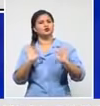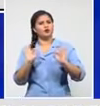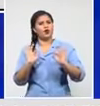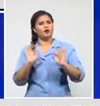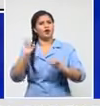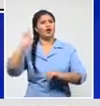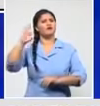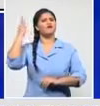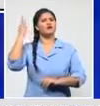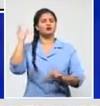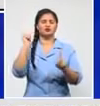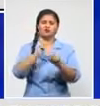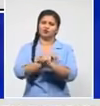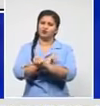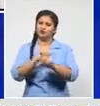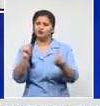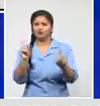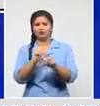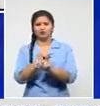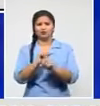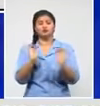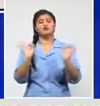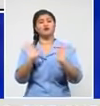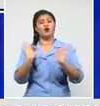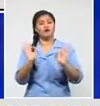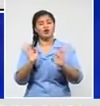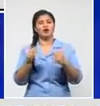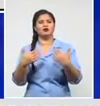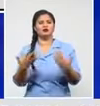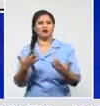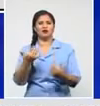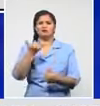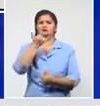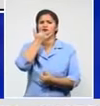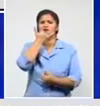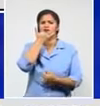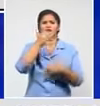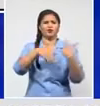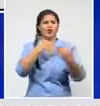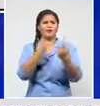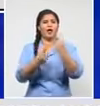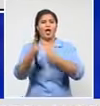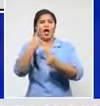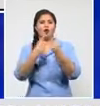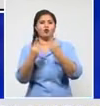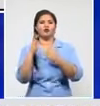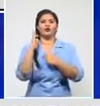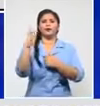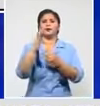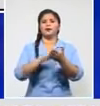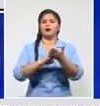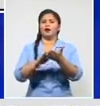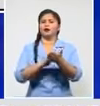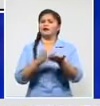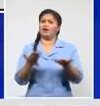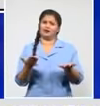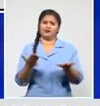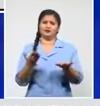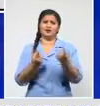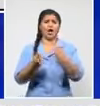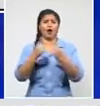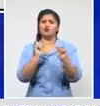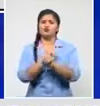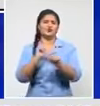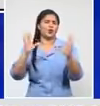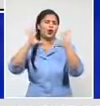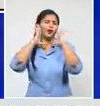que se pueden ver, pero indiscutiblemente esta tasa de 1,97 en La Habana, con los riesgos que tiene